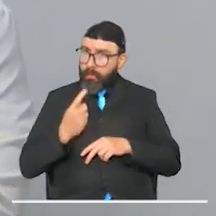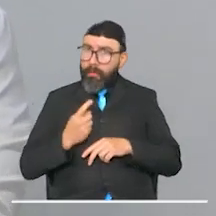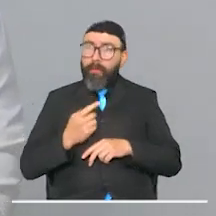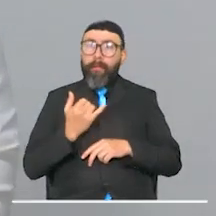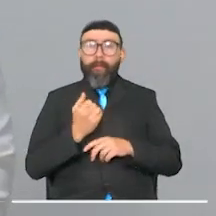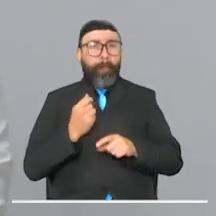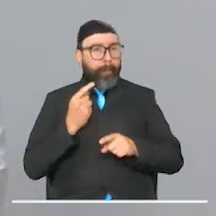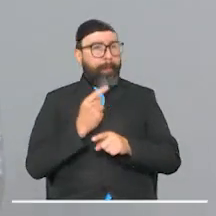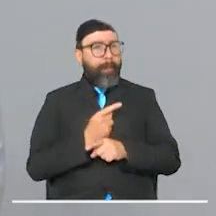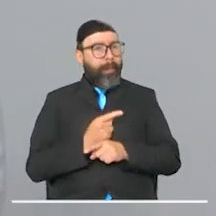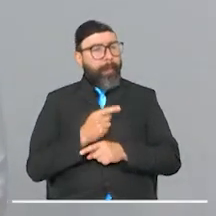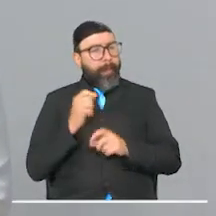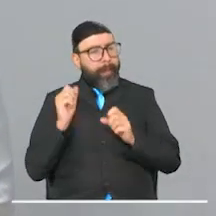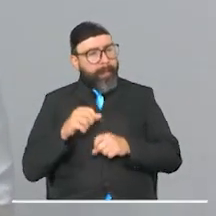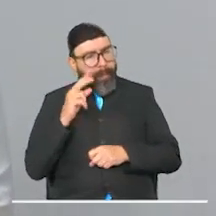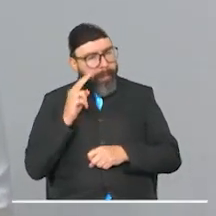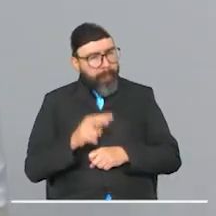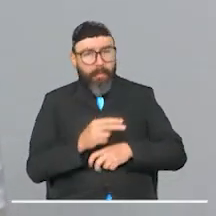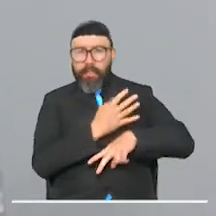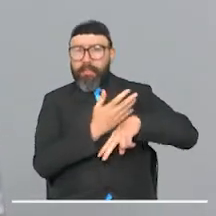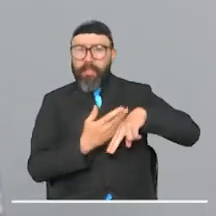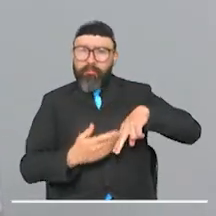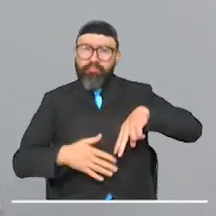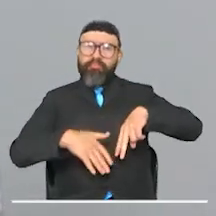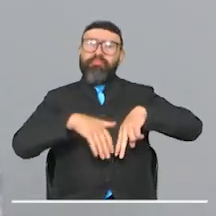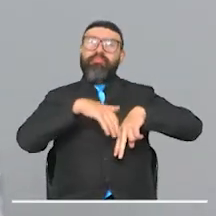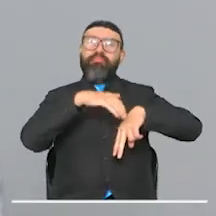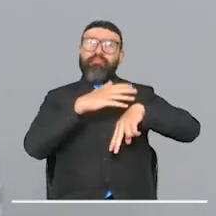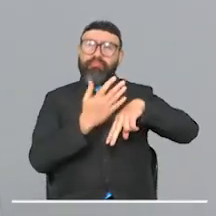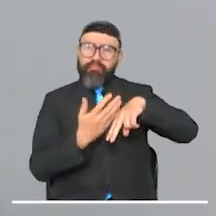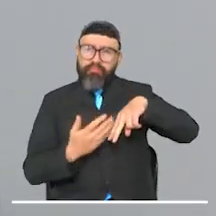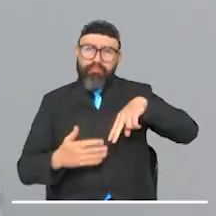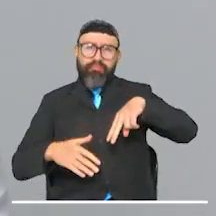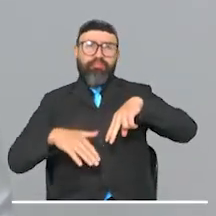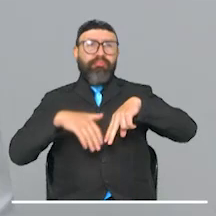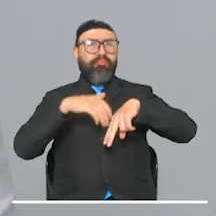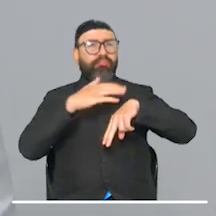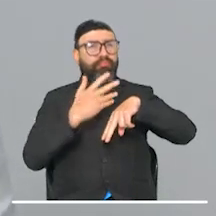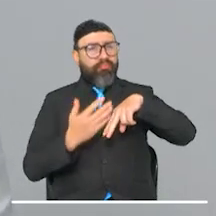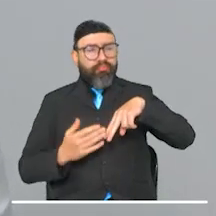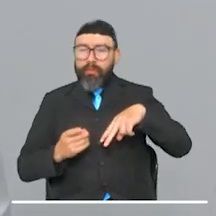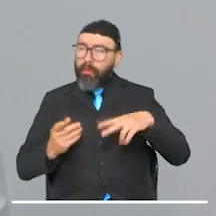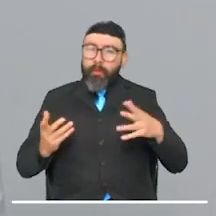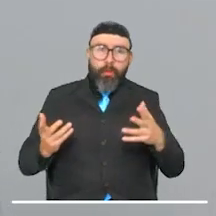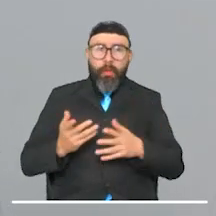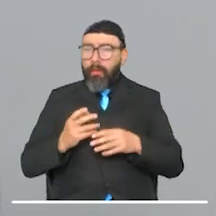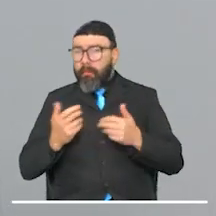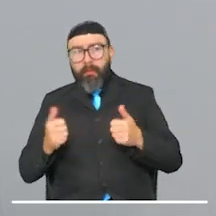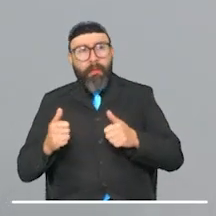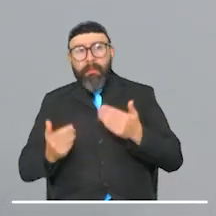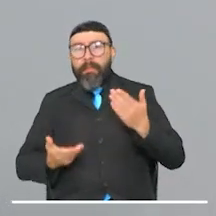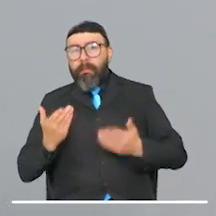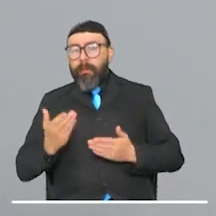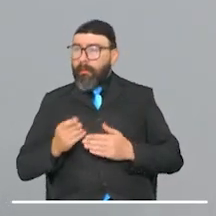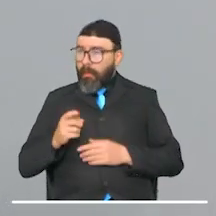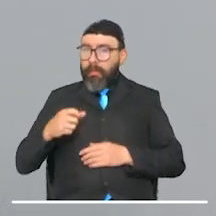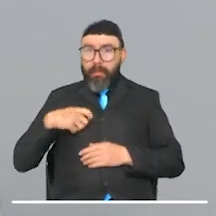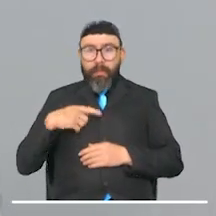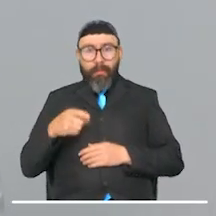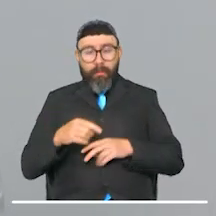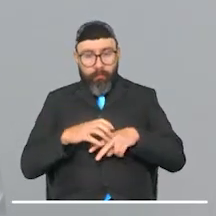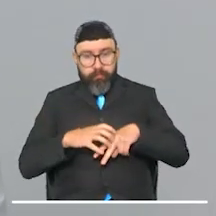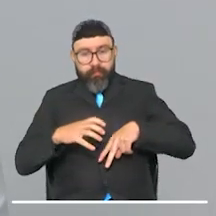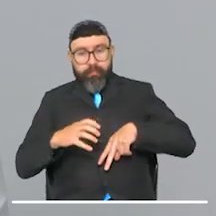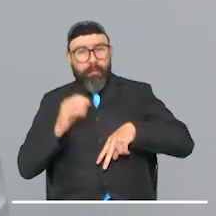que podemos ver la sangre en movimiento hacia donde fluye Hacia dónde no puede fluir si existe o no un trombo